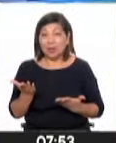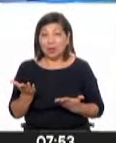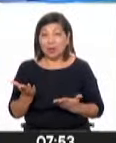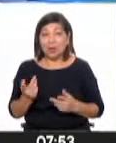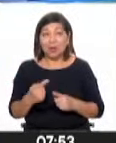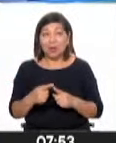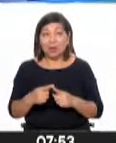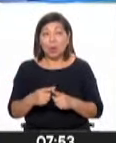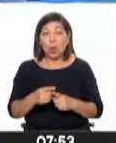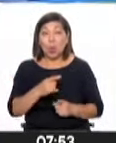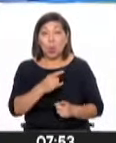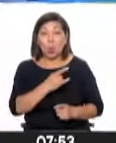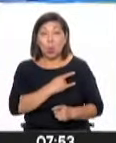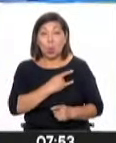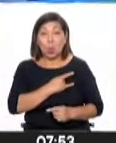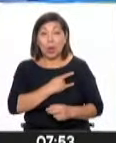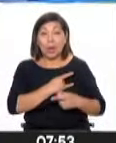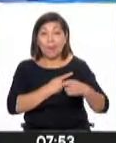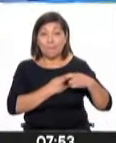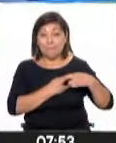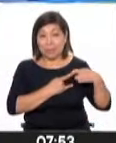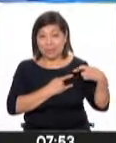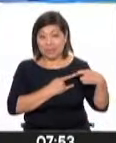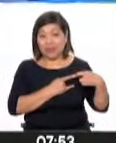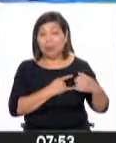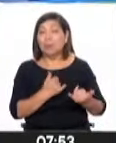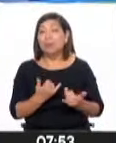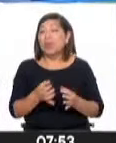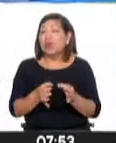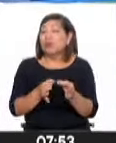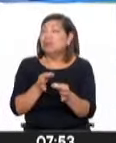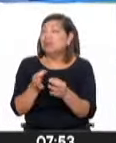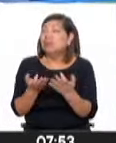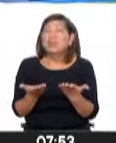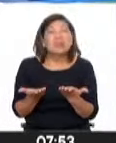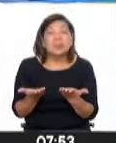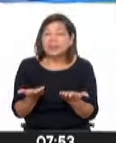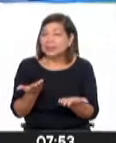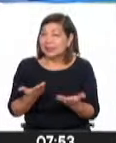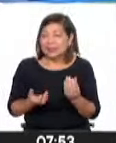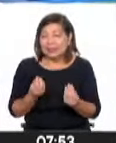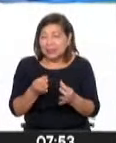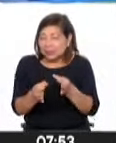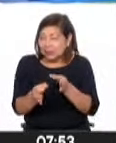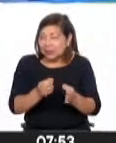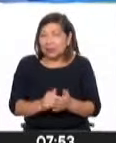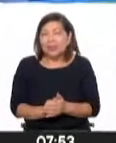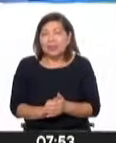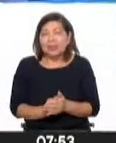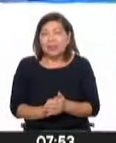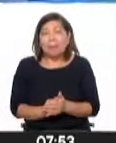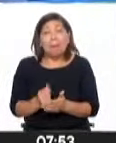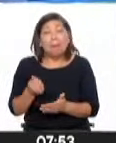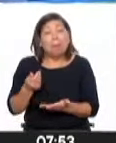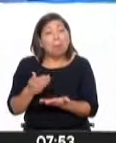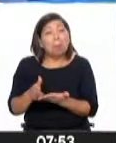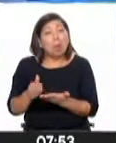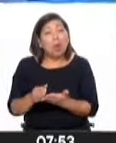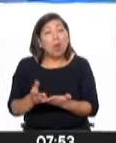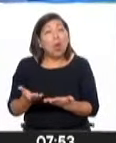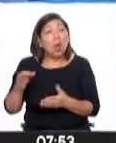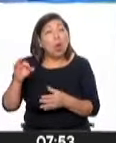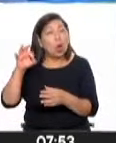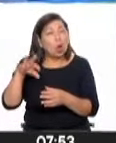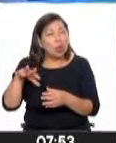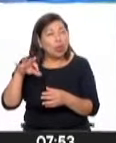Business School, Pacífico Business School. Él nos va a hablar, nos va a explicar en qué consiste el nocivo crédito gota a gota, un